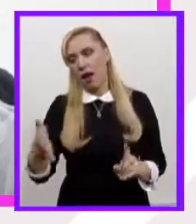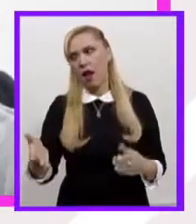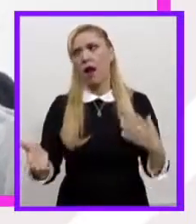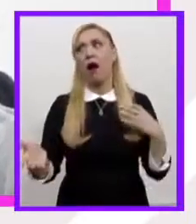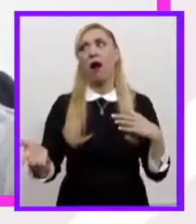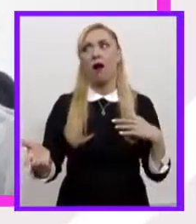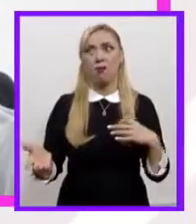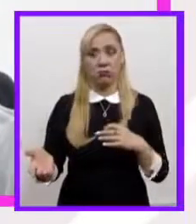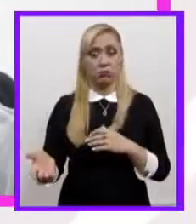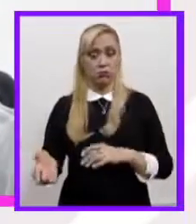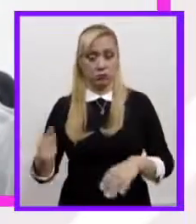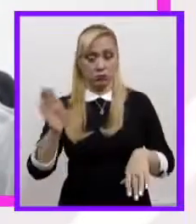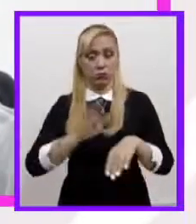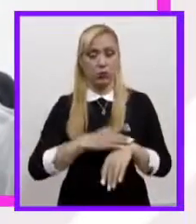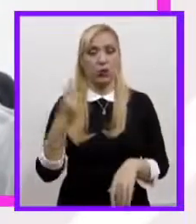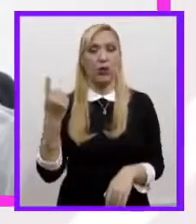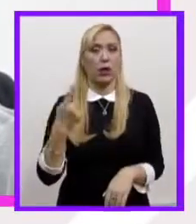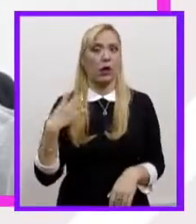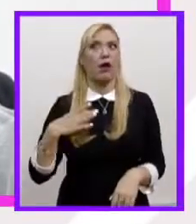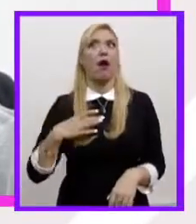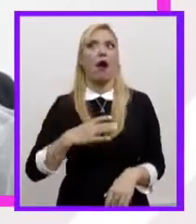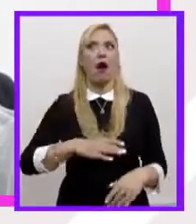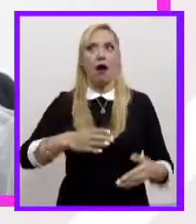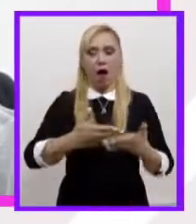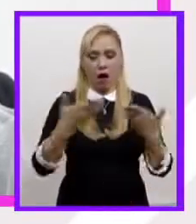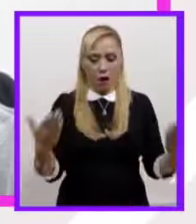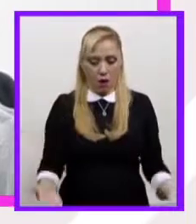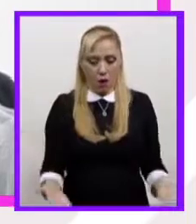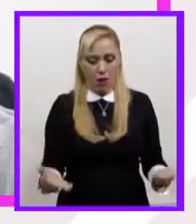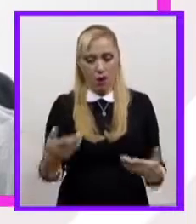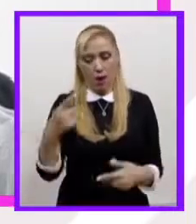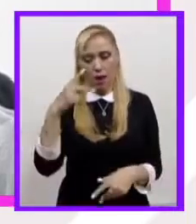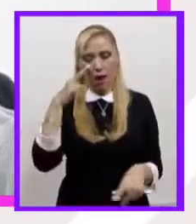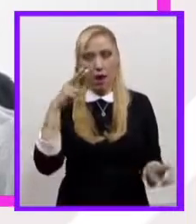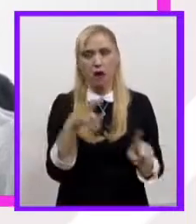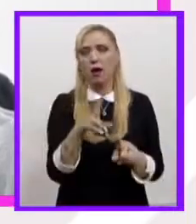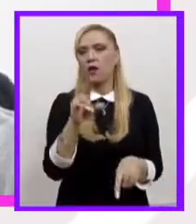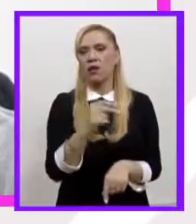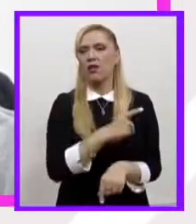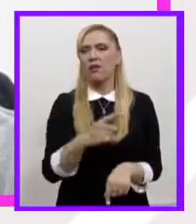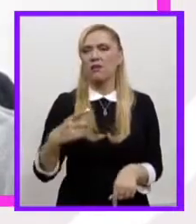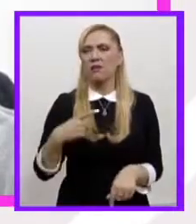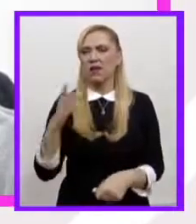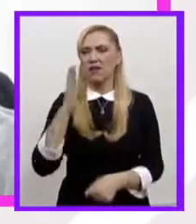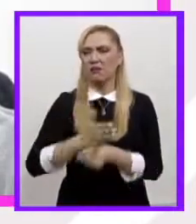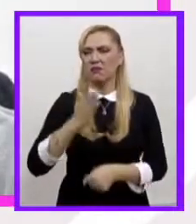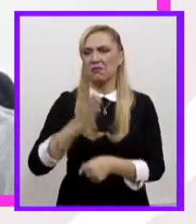qué se ha configurado ahora una visión no punitivista